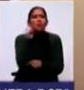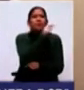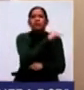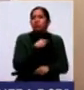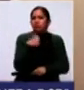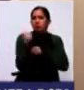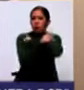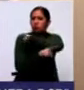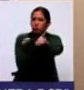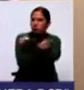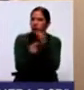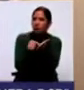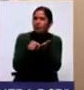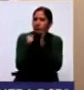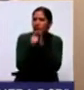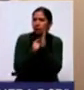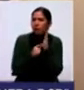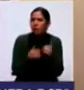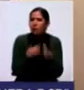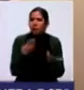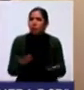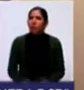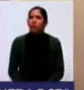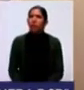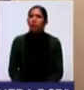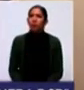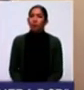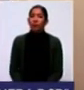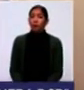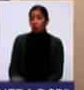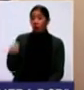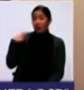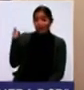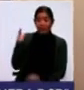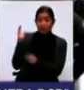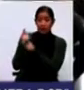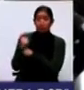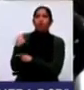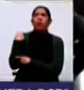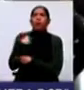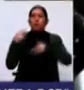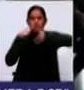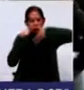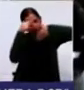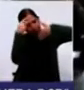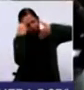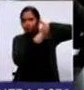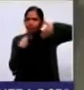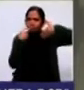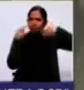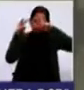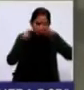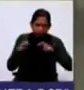otros países de la región y del mundo? Hemos realizado justamente este análisis